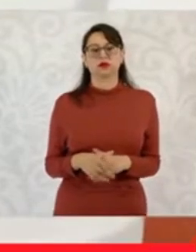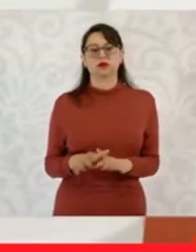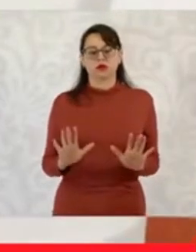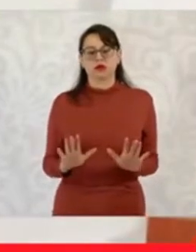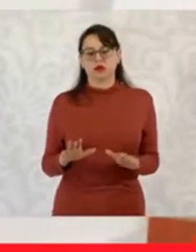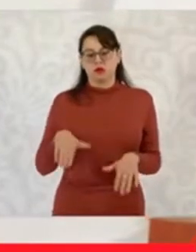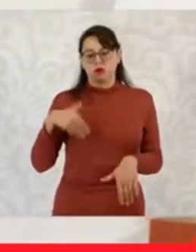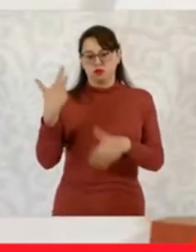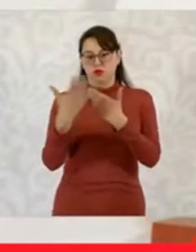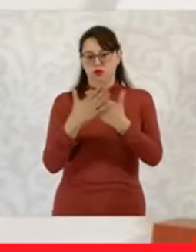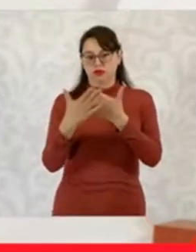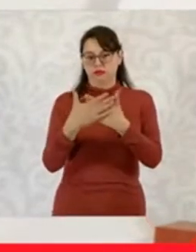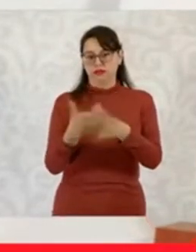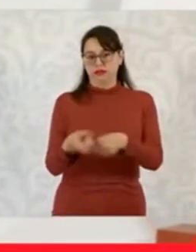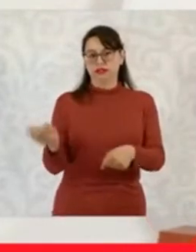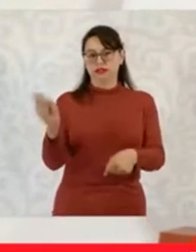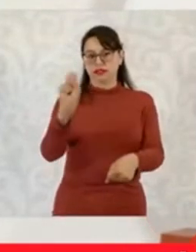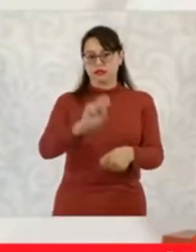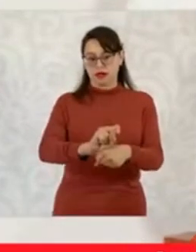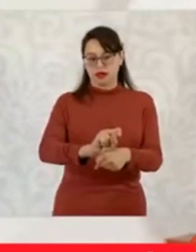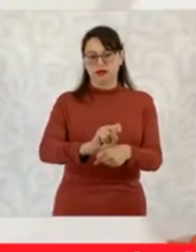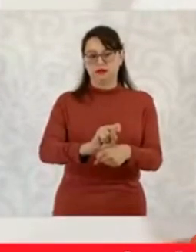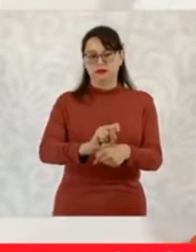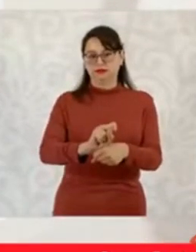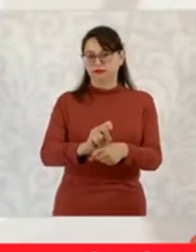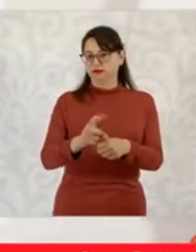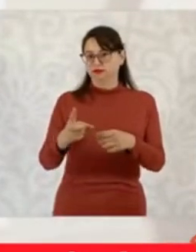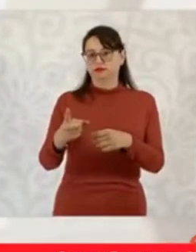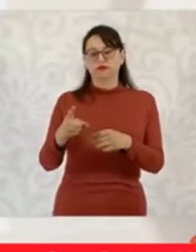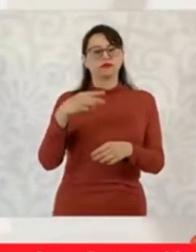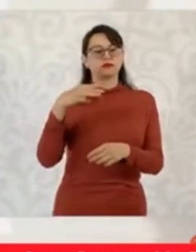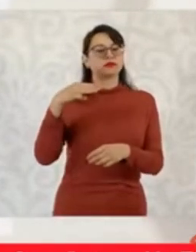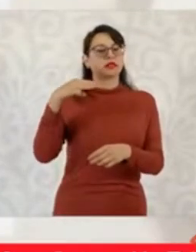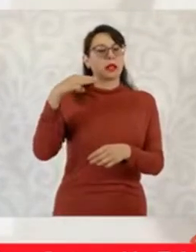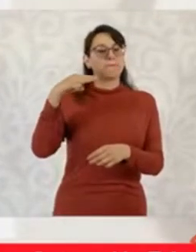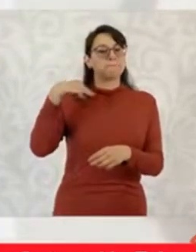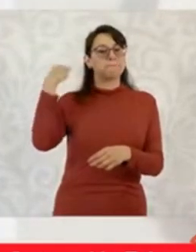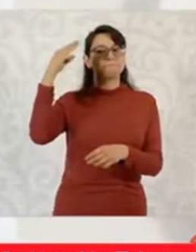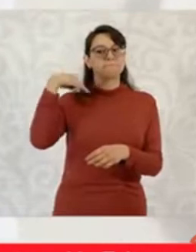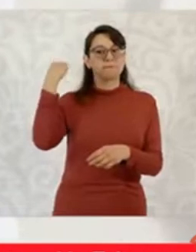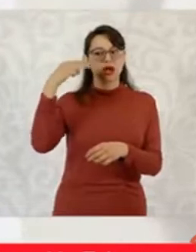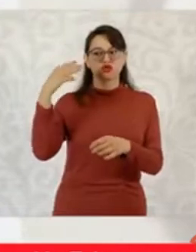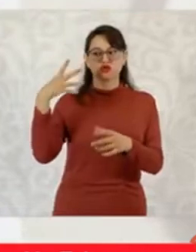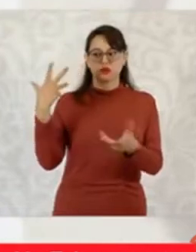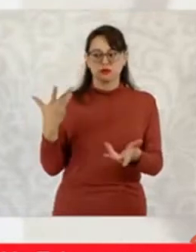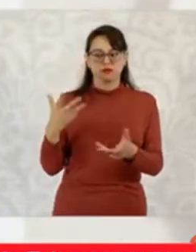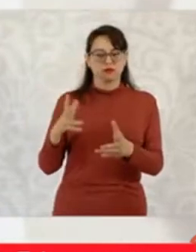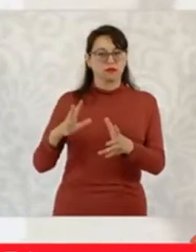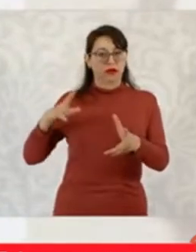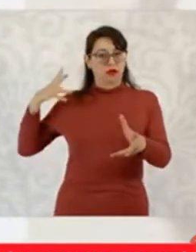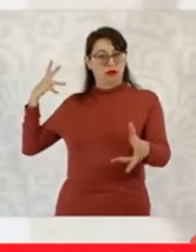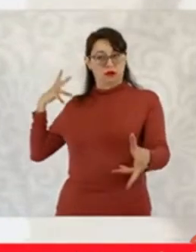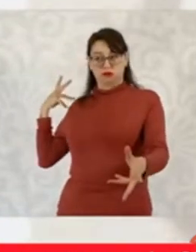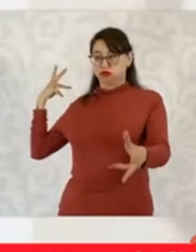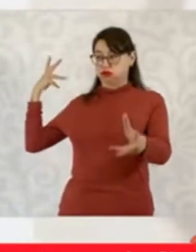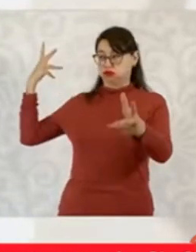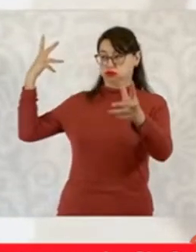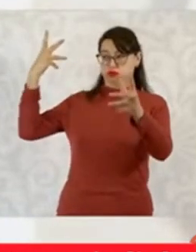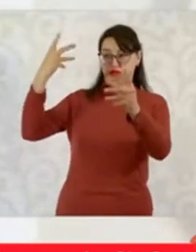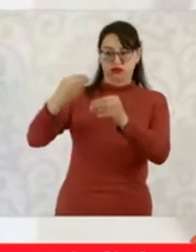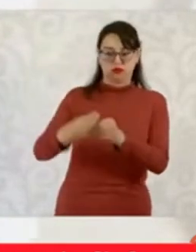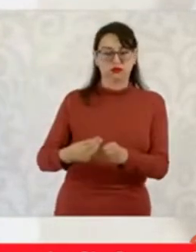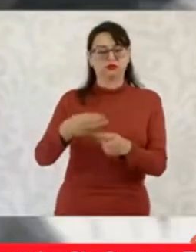marzo, del número de personas desaparecidas de acuerdo a